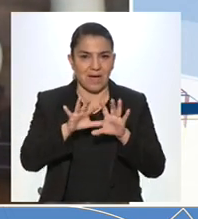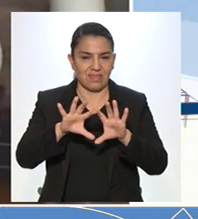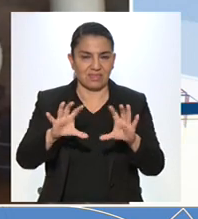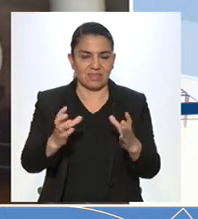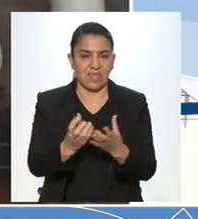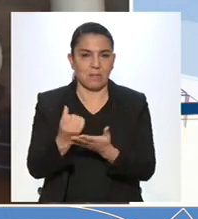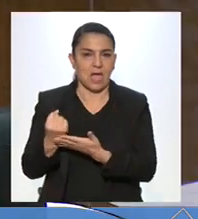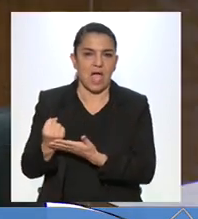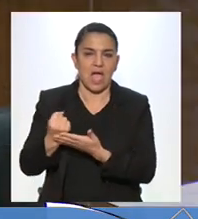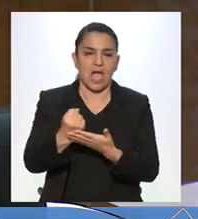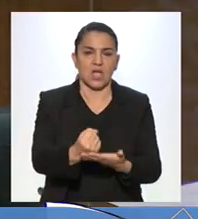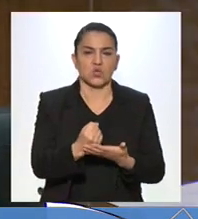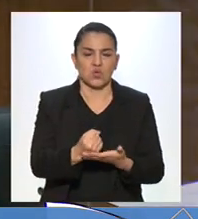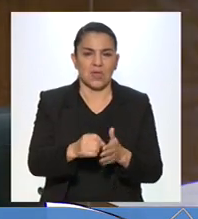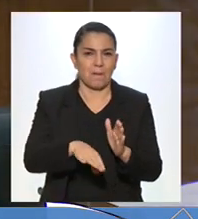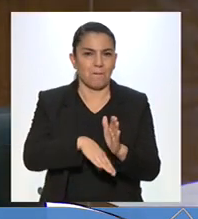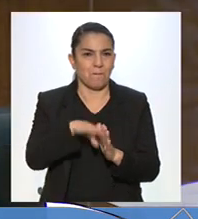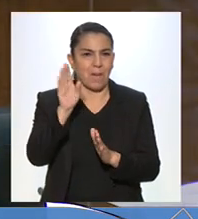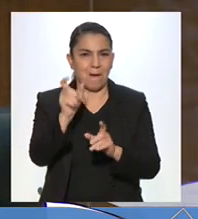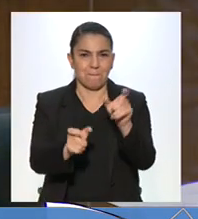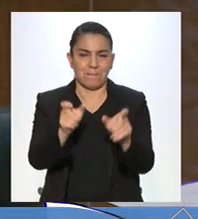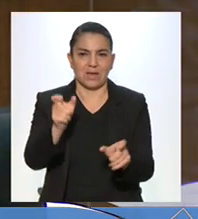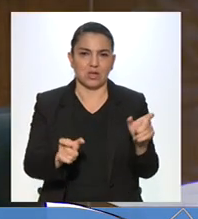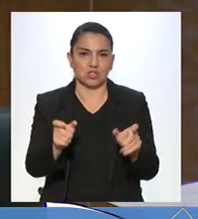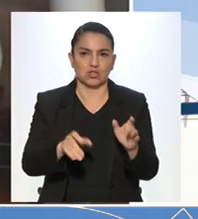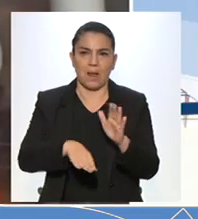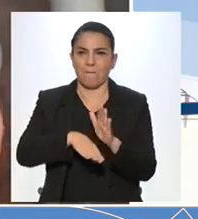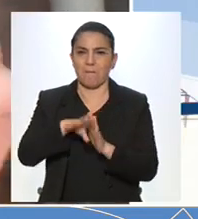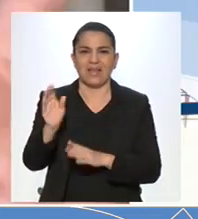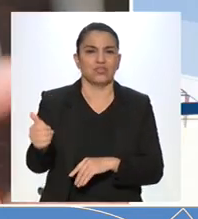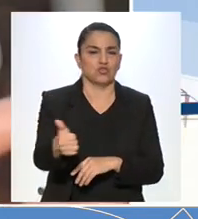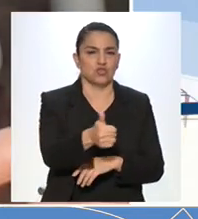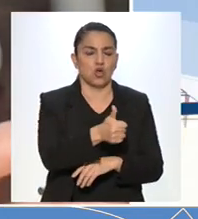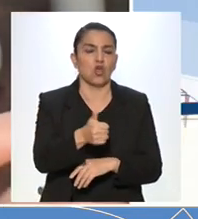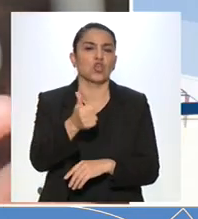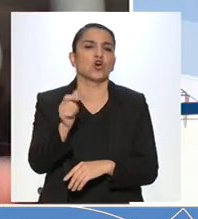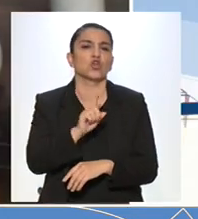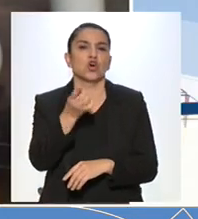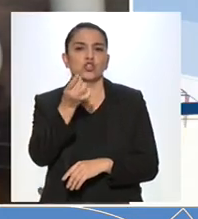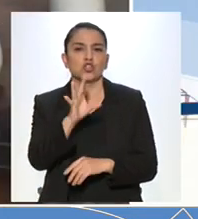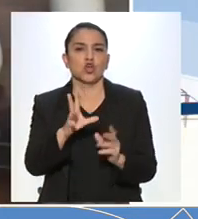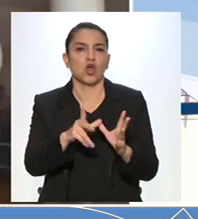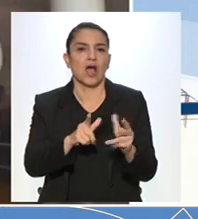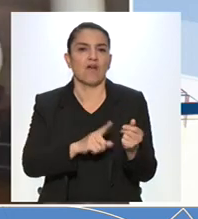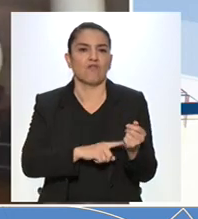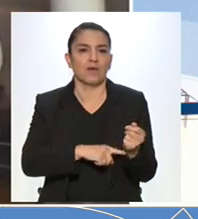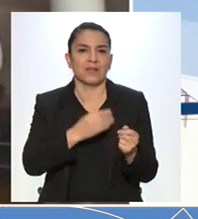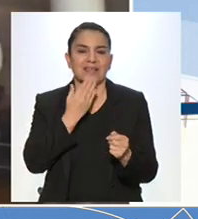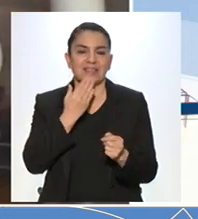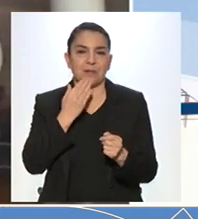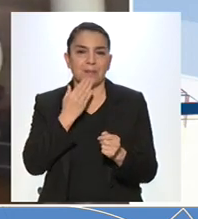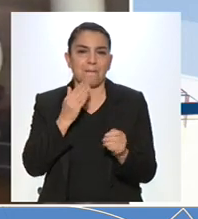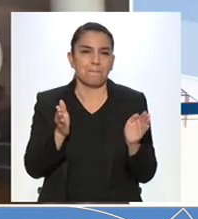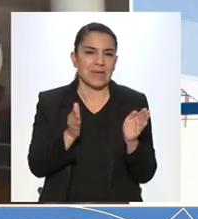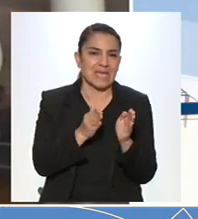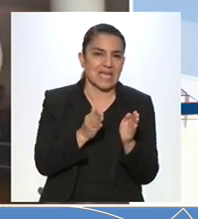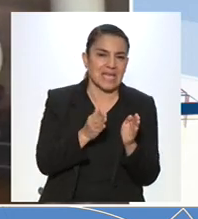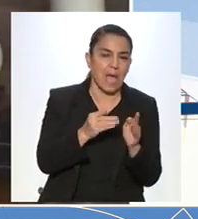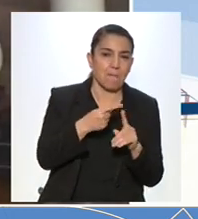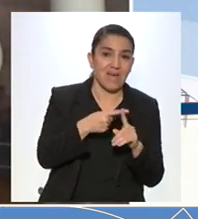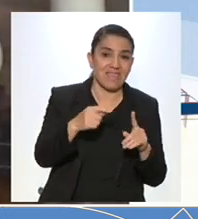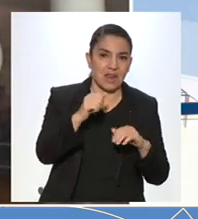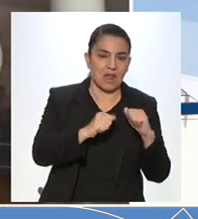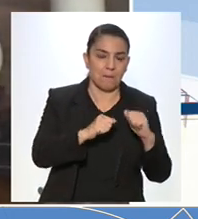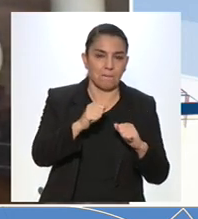fueron más masivas y más de carácter más universal, no solamente a las familias, sino que también a las pequeñas y medianas empresas.